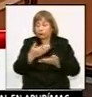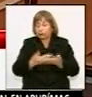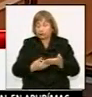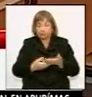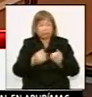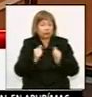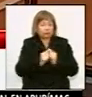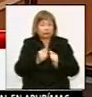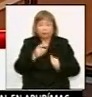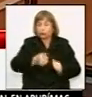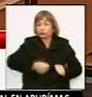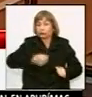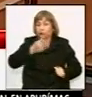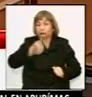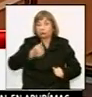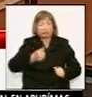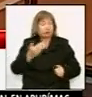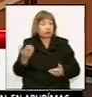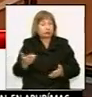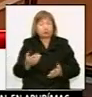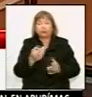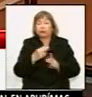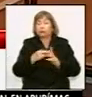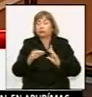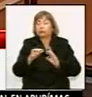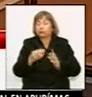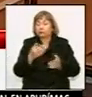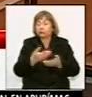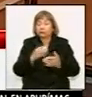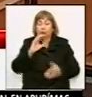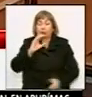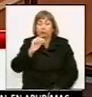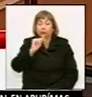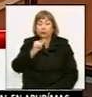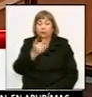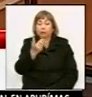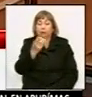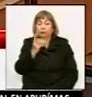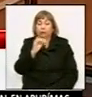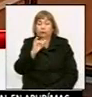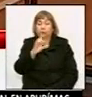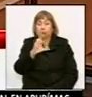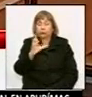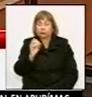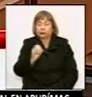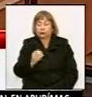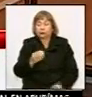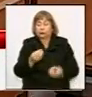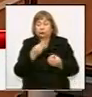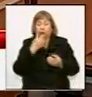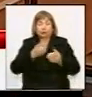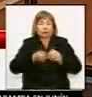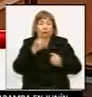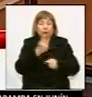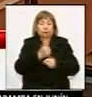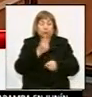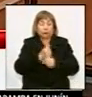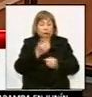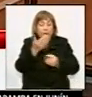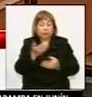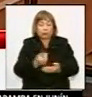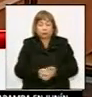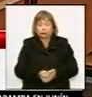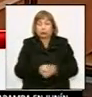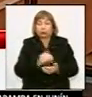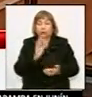como director de patrimonio y a Glendes Cajadillo, que ya le he escuchado, como alta funcionaria?